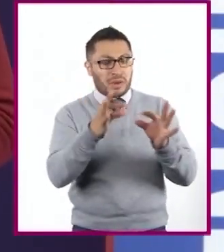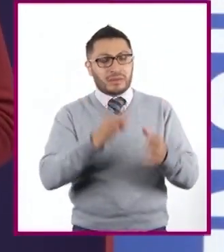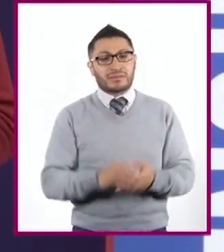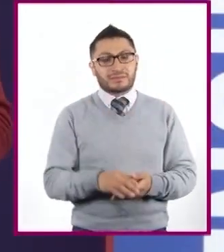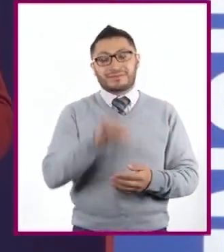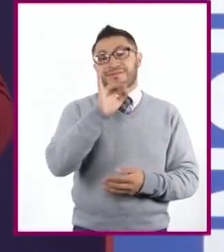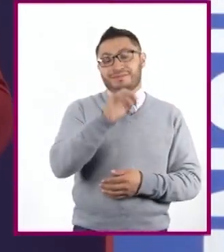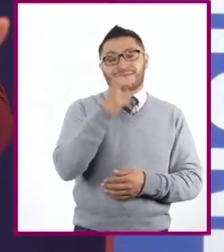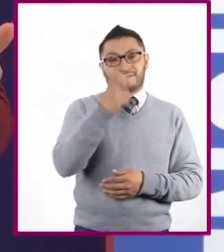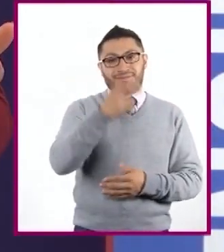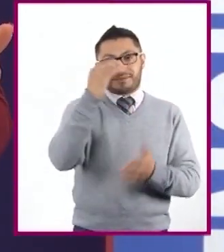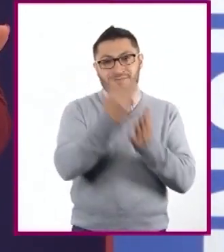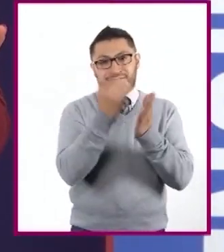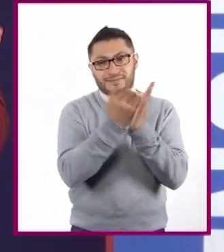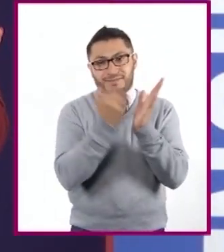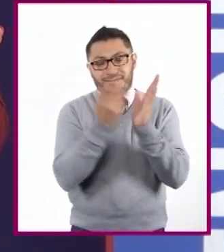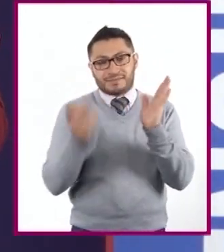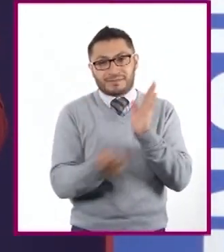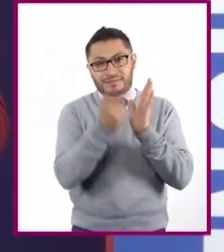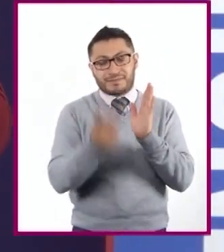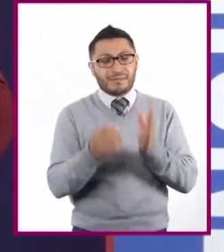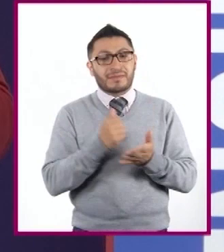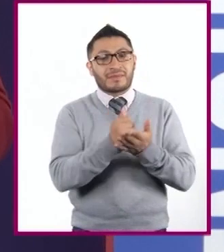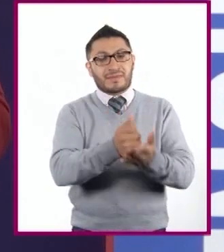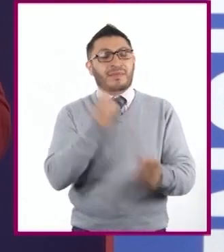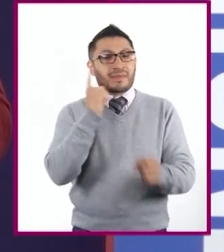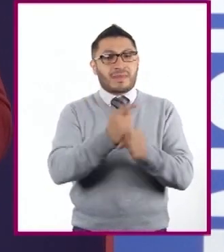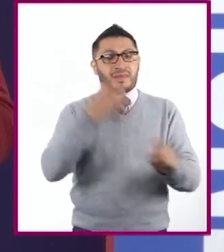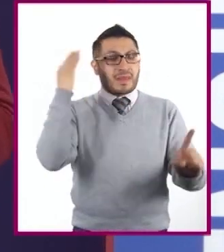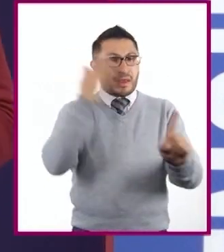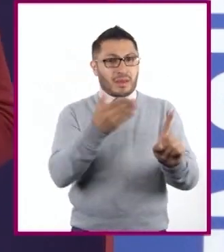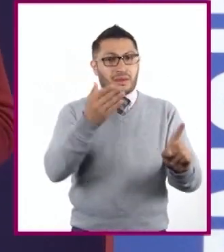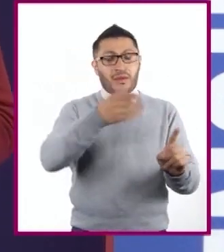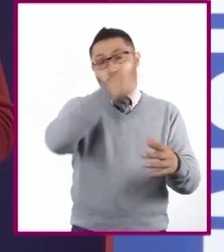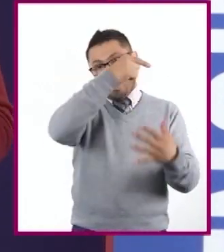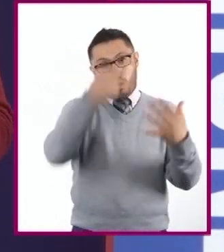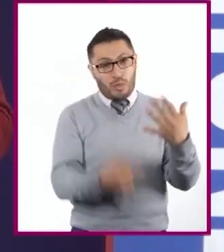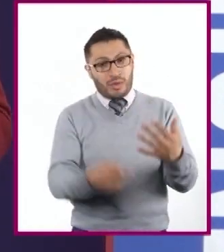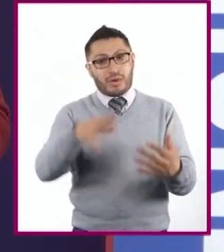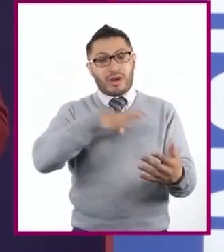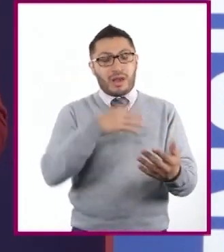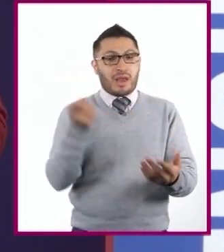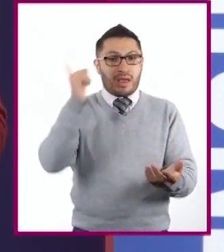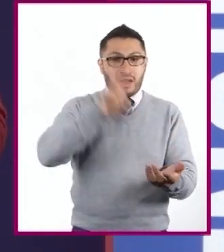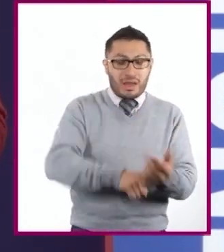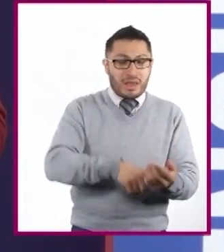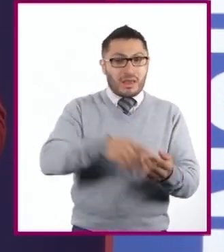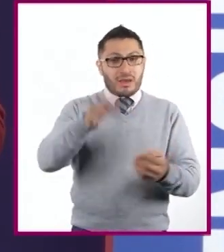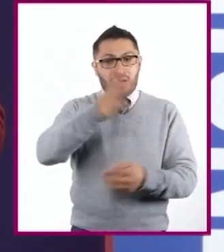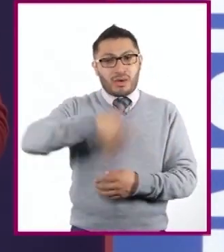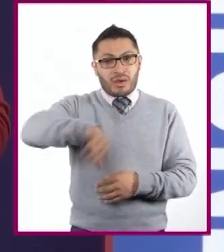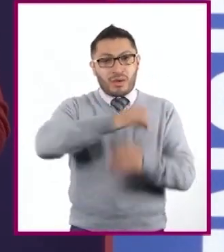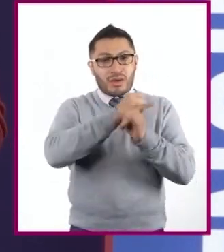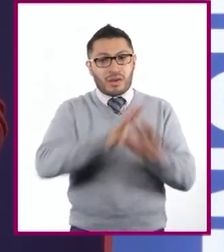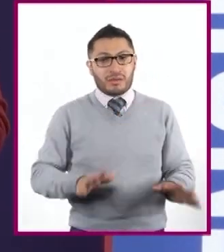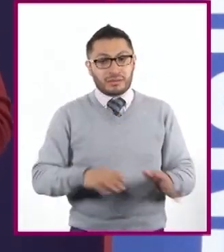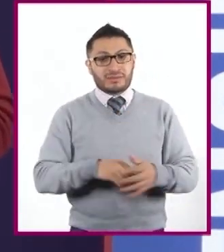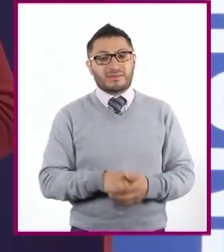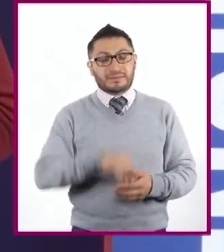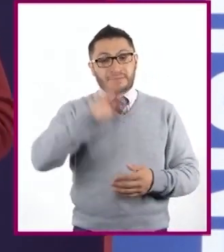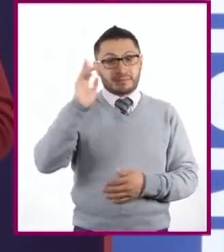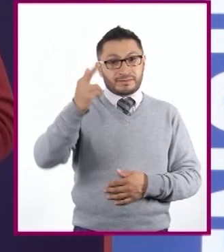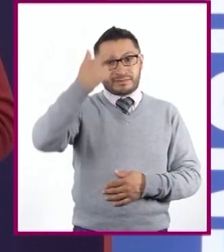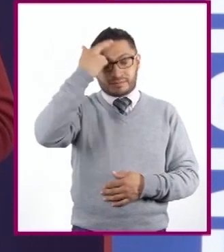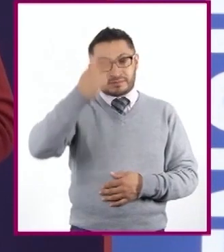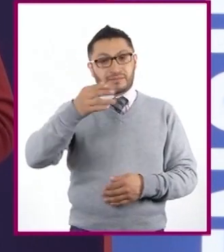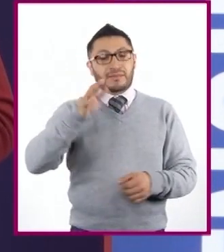Estas preguntas nos ayudan a definir el propósito o propósitos que tenemos al momento de buscar información. Recuerden que